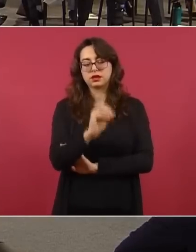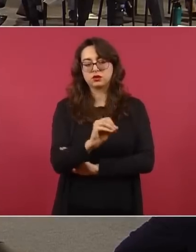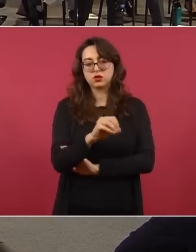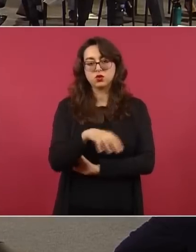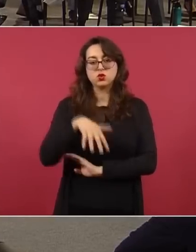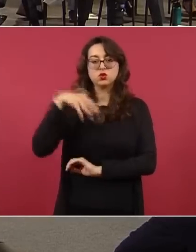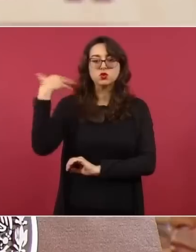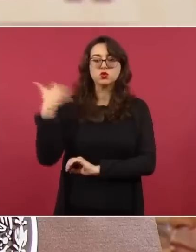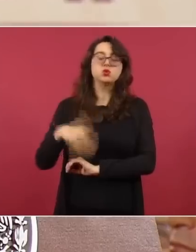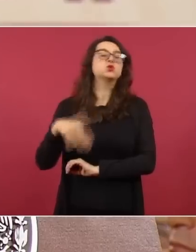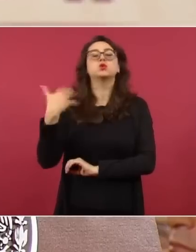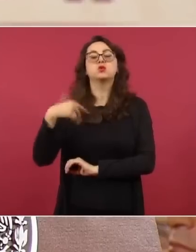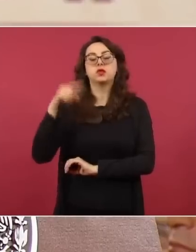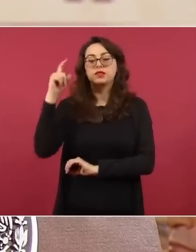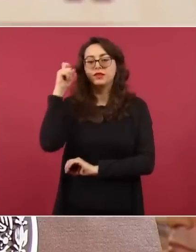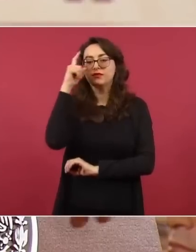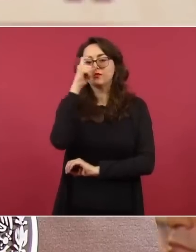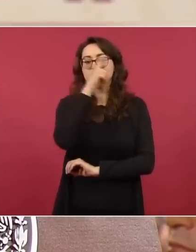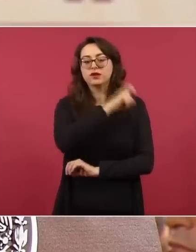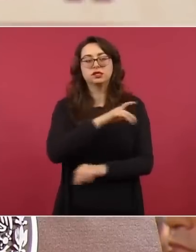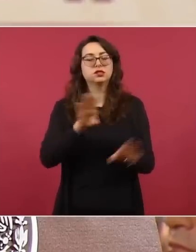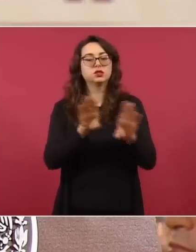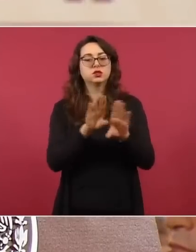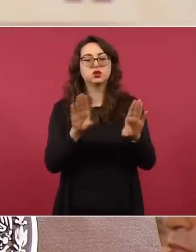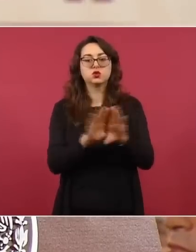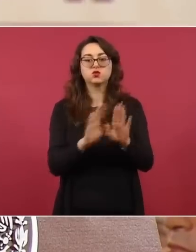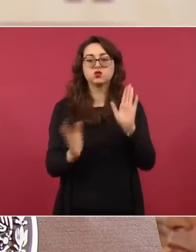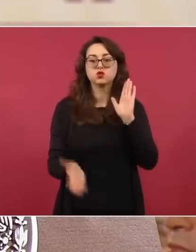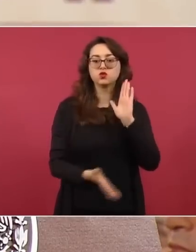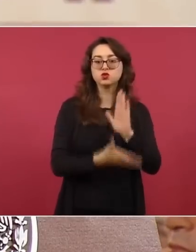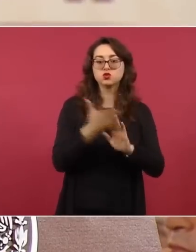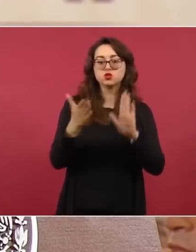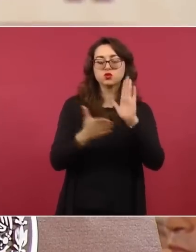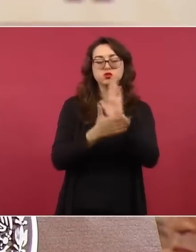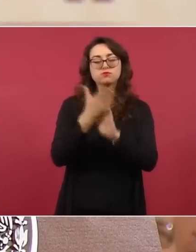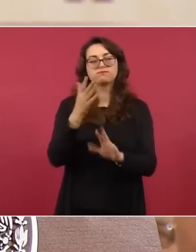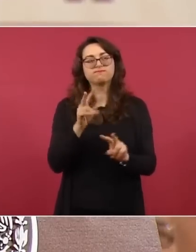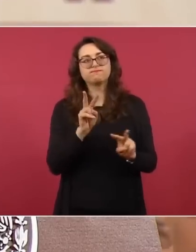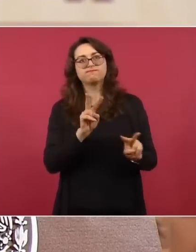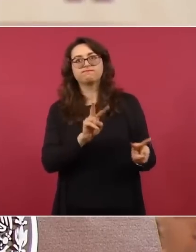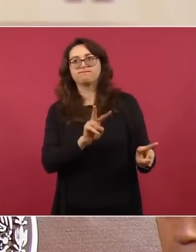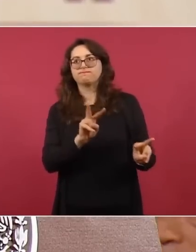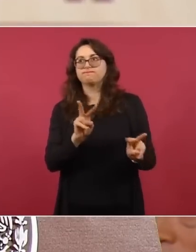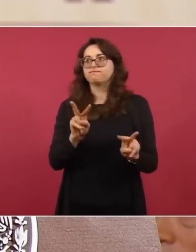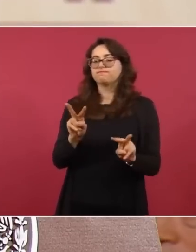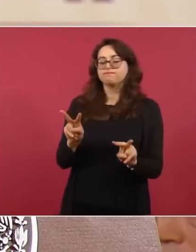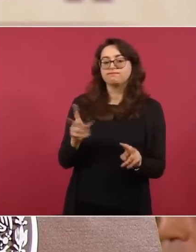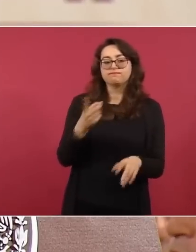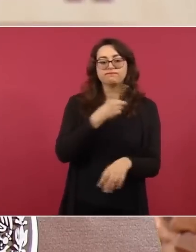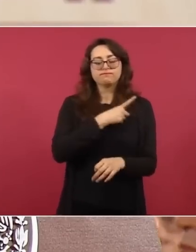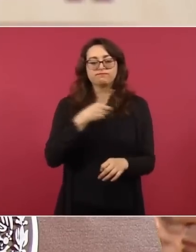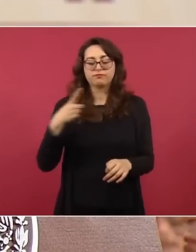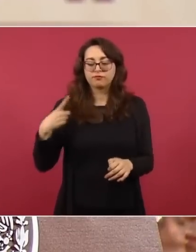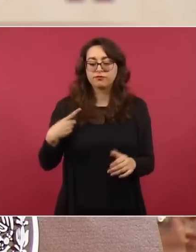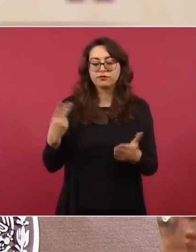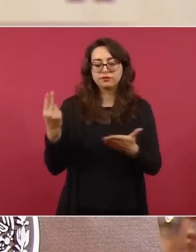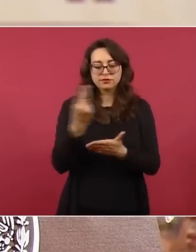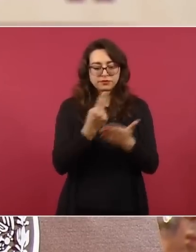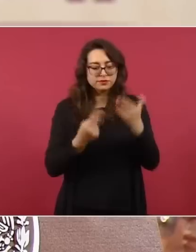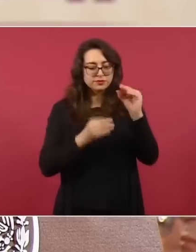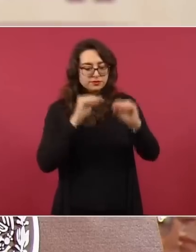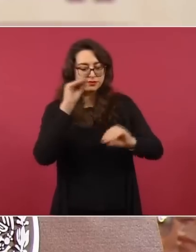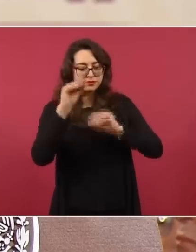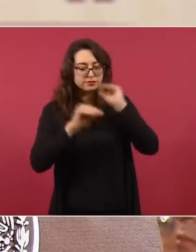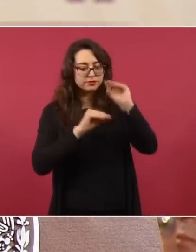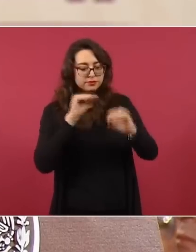de ejecución primero por el diseño para no comprometer no encubrir no